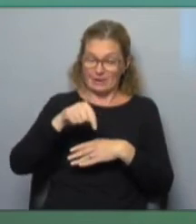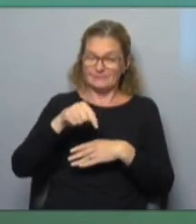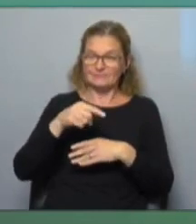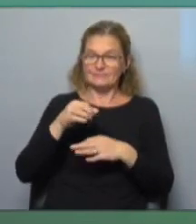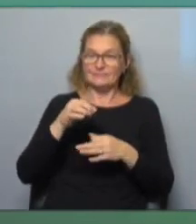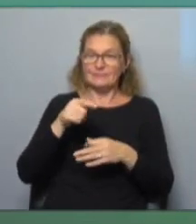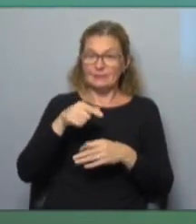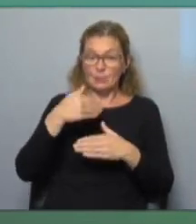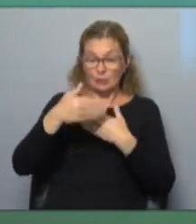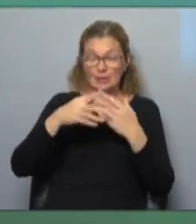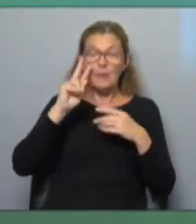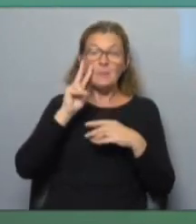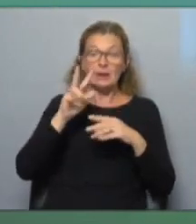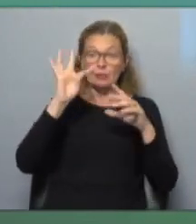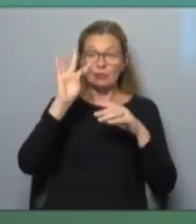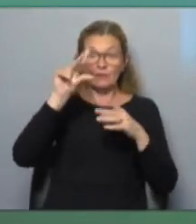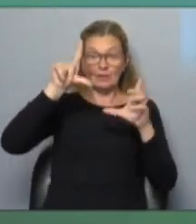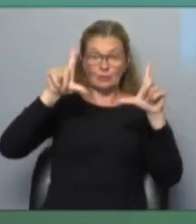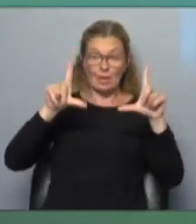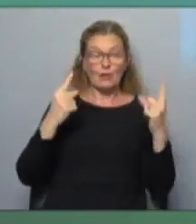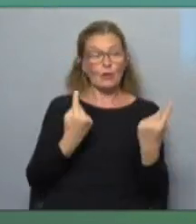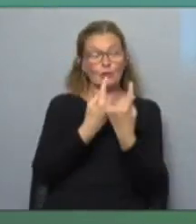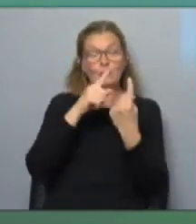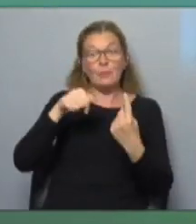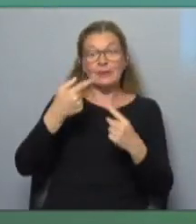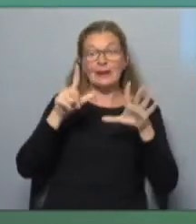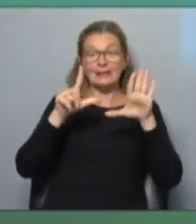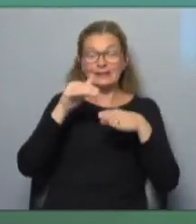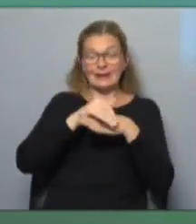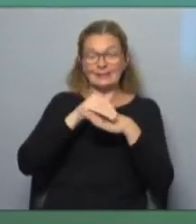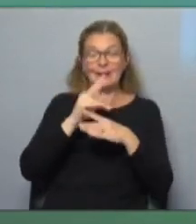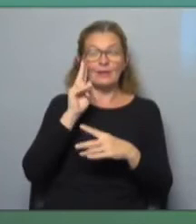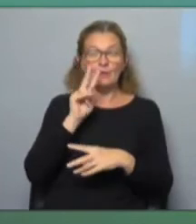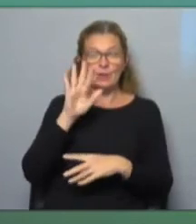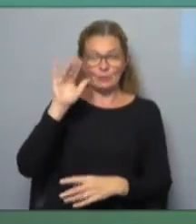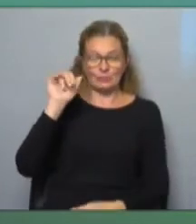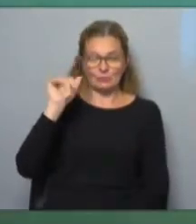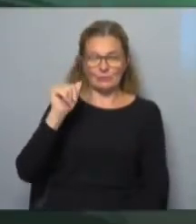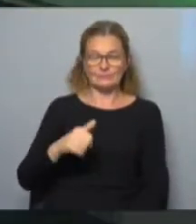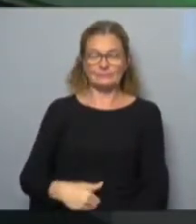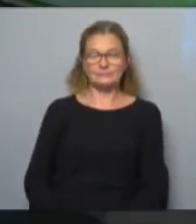sigan en la pantalla de TV Ciudad y nosotros nos reencontramos mañana a las 19 horas que pasen bien chau chau